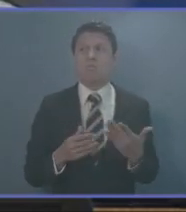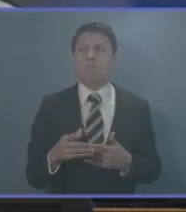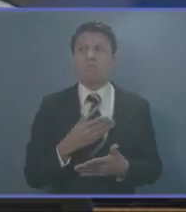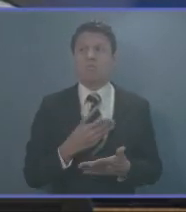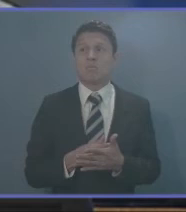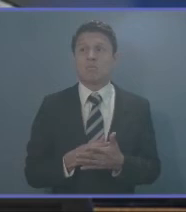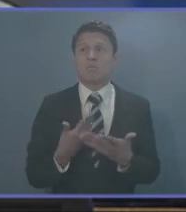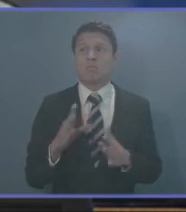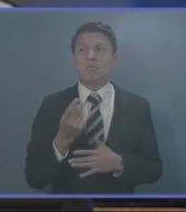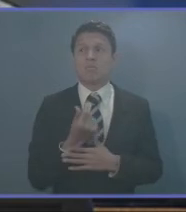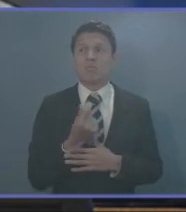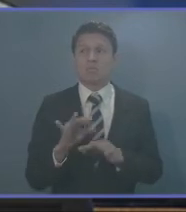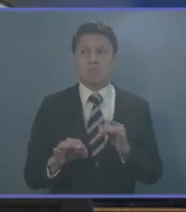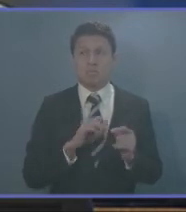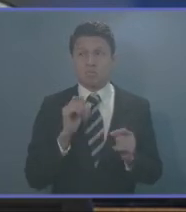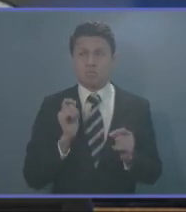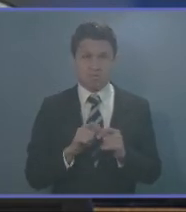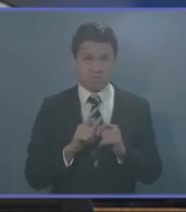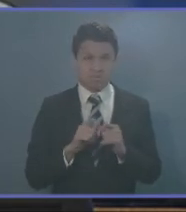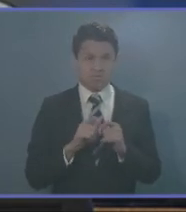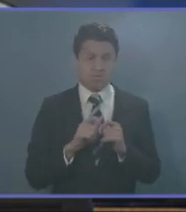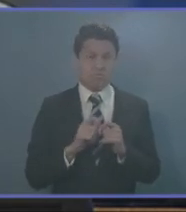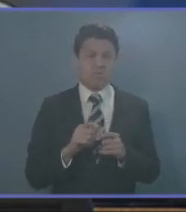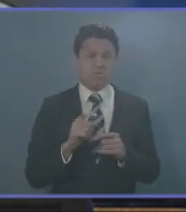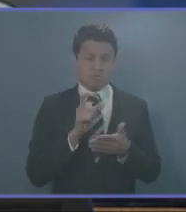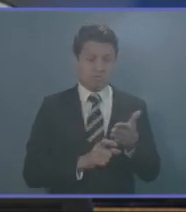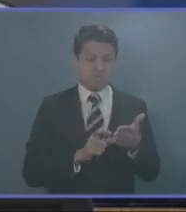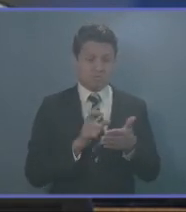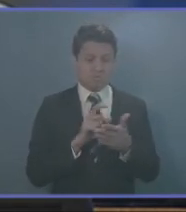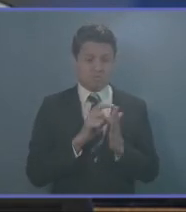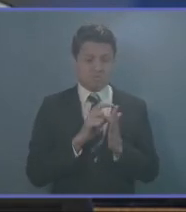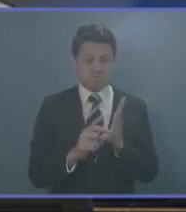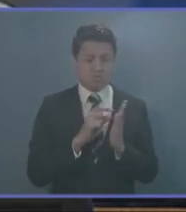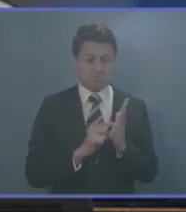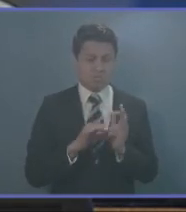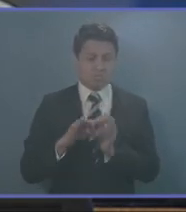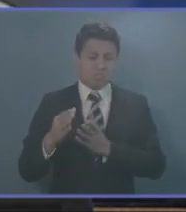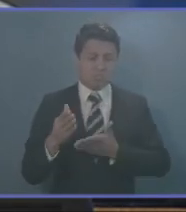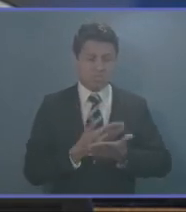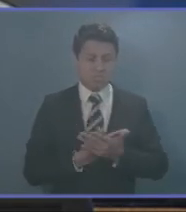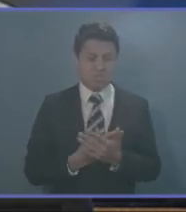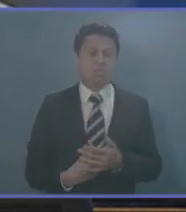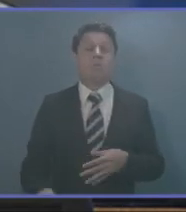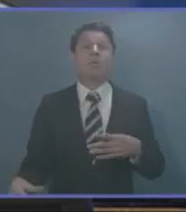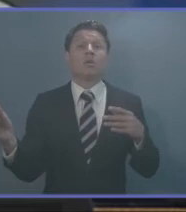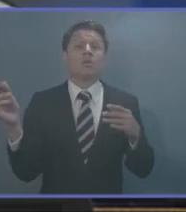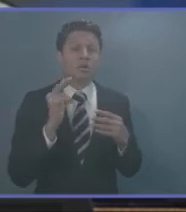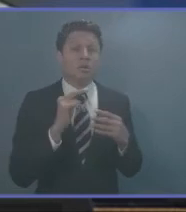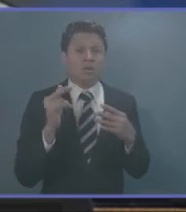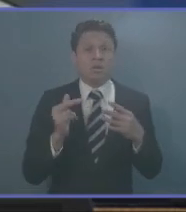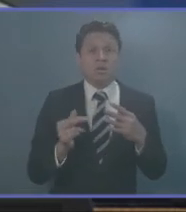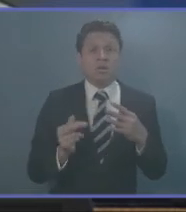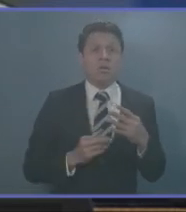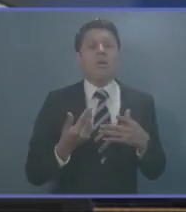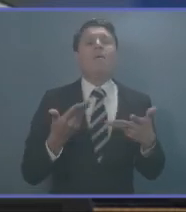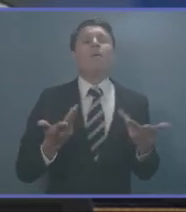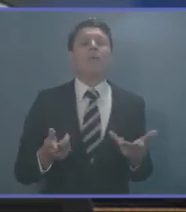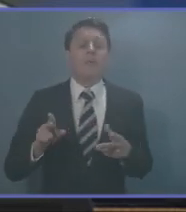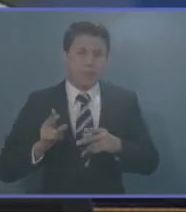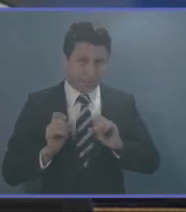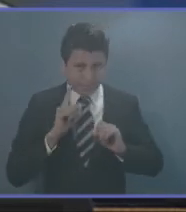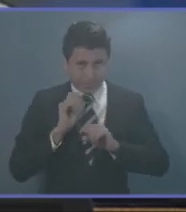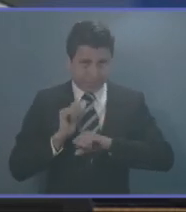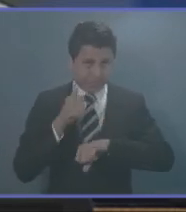La tramitación del recurso especificado en el inciso anterior seguirá las reglas que para el mismo se